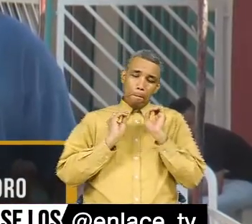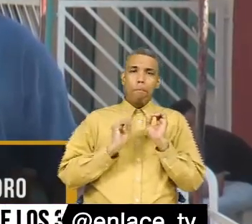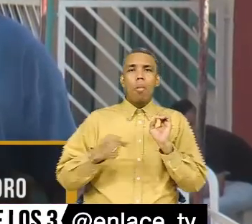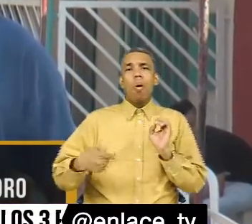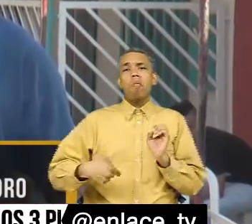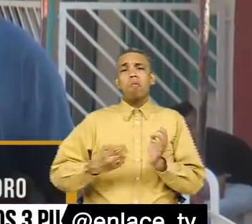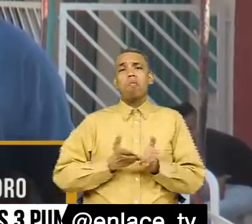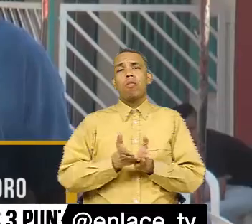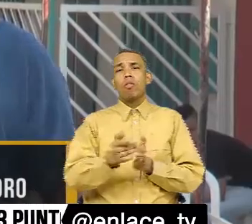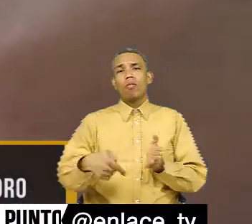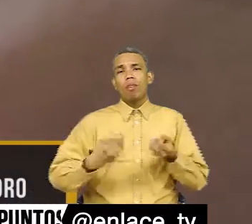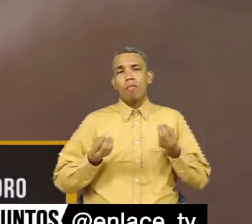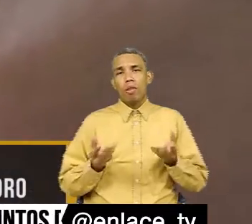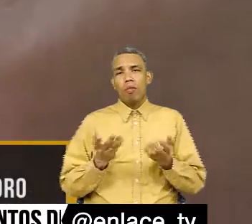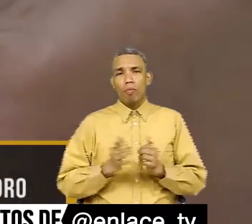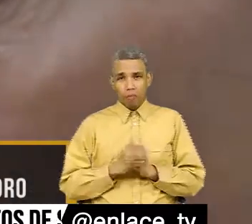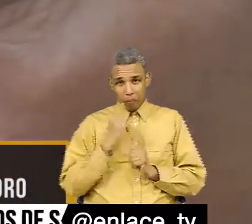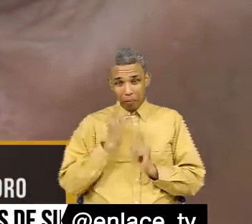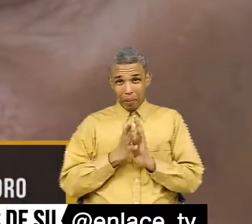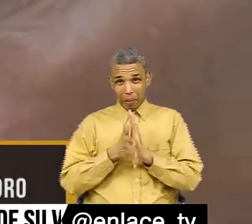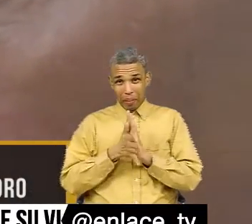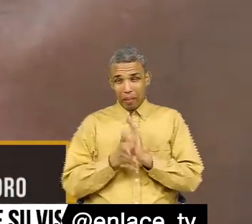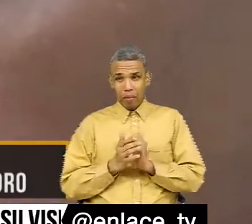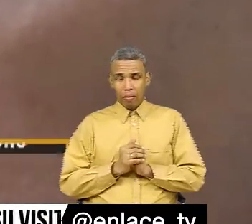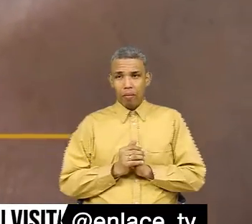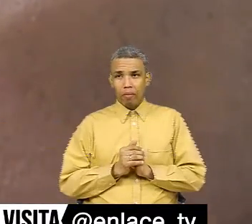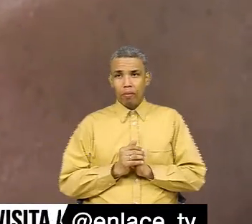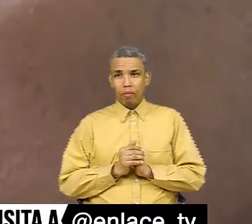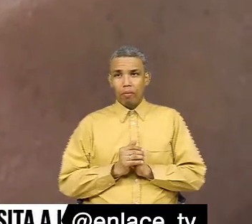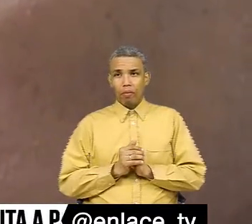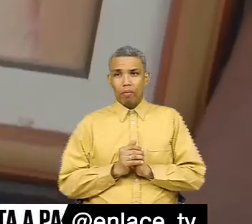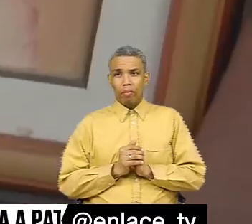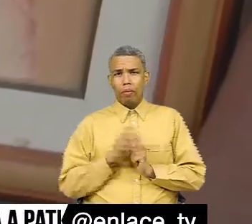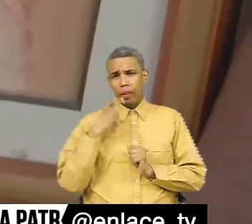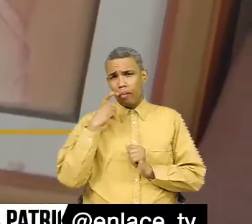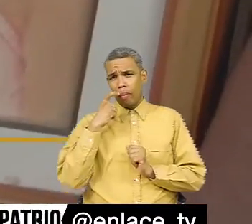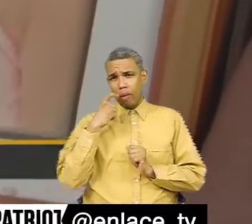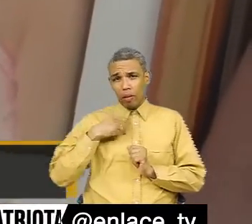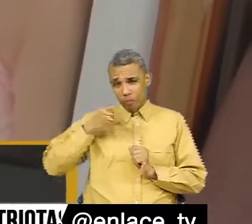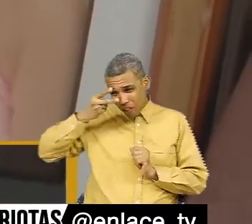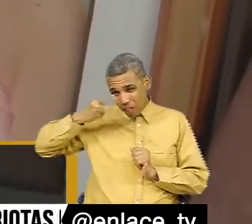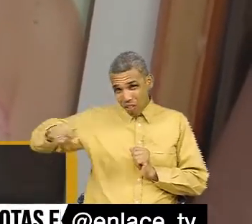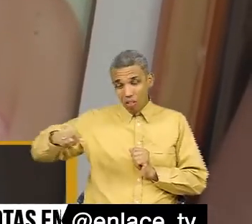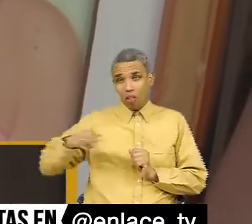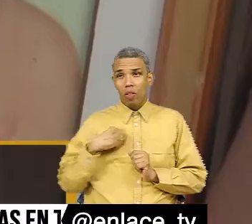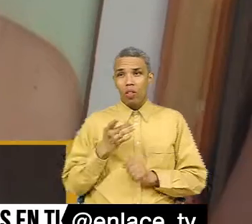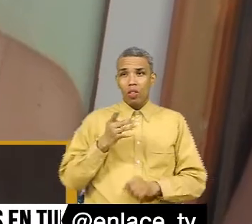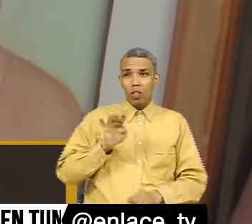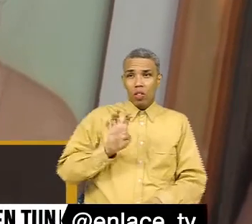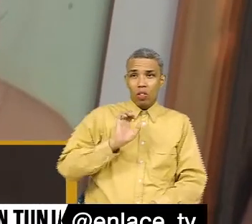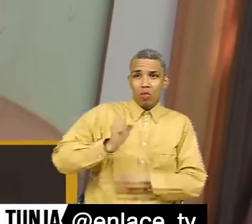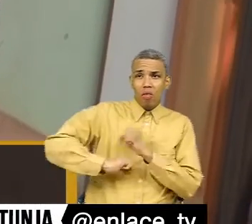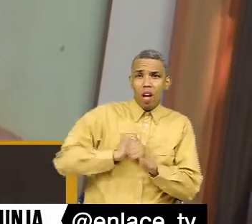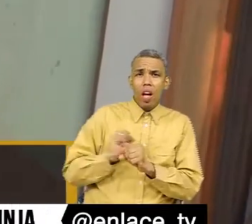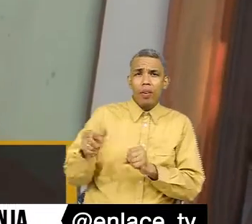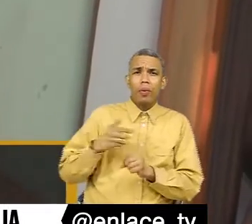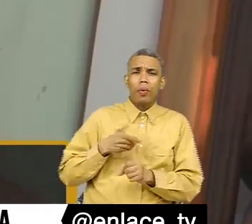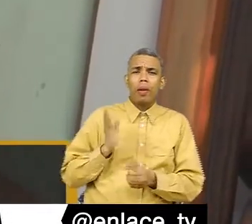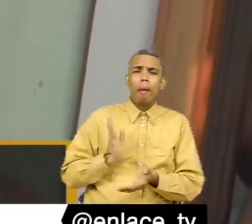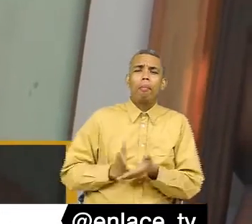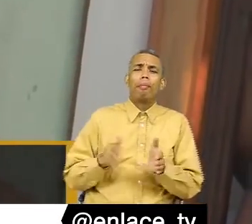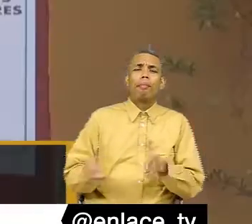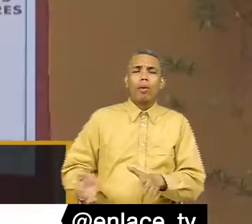angustiado denuncia que hubo falta de atención médica oportuna en una clínica de la ciudad cuando su hija de 19 años en estado de gestación perdió la vida, en hechos